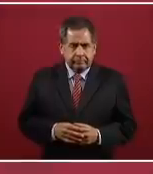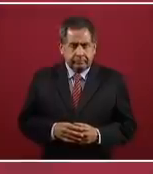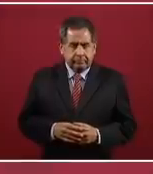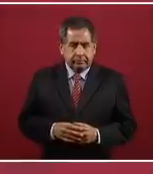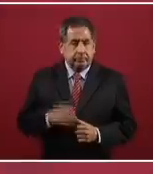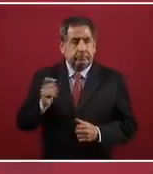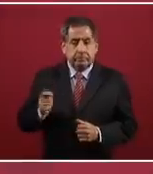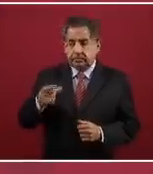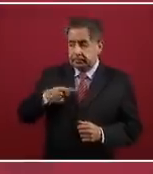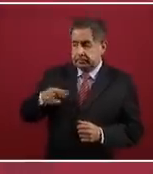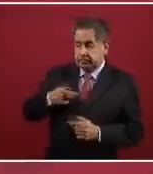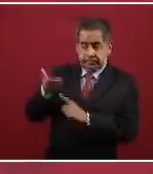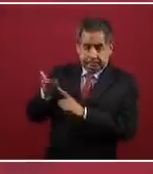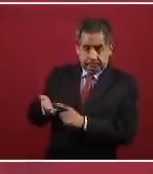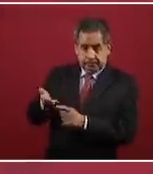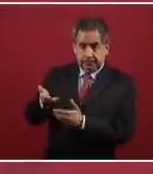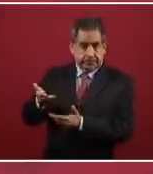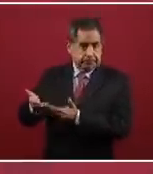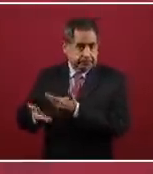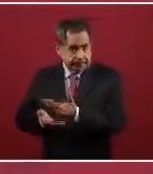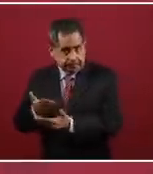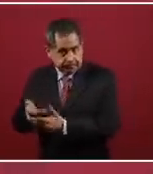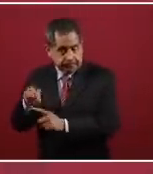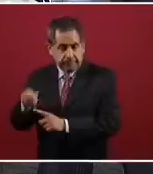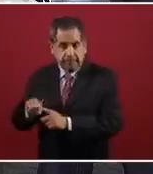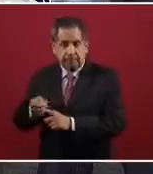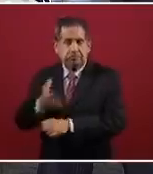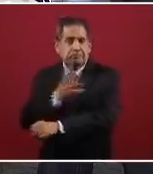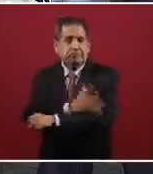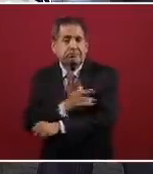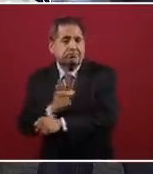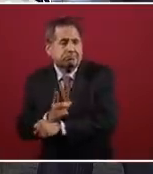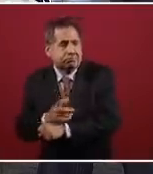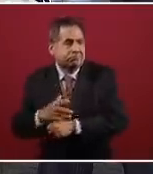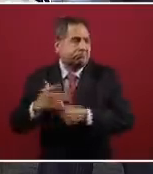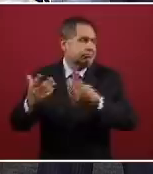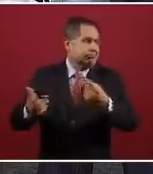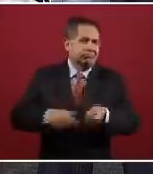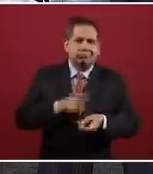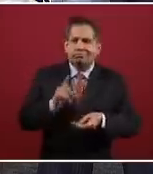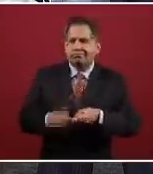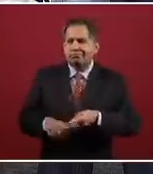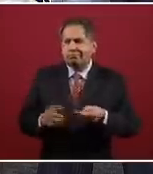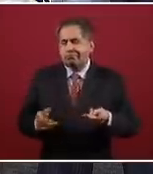Si el servidor público es corrupto,